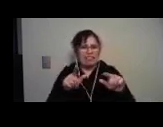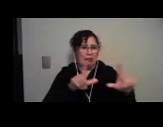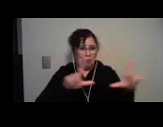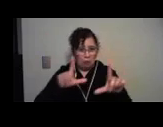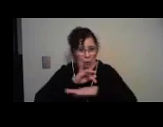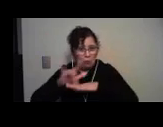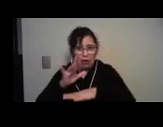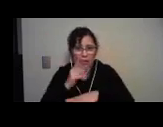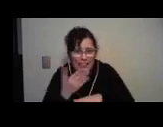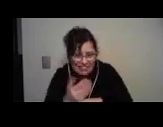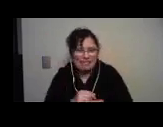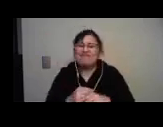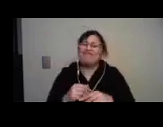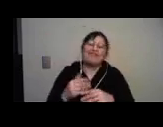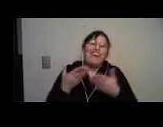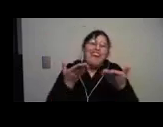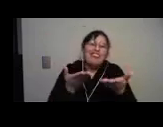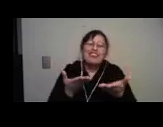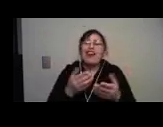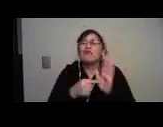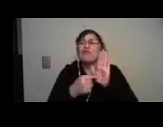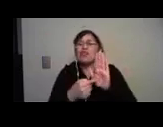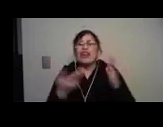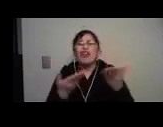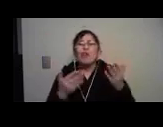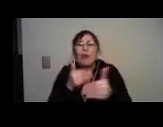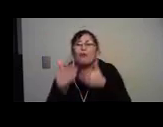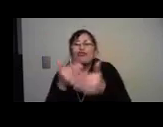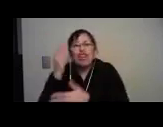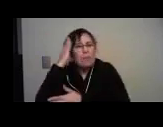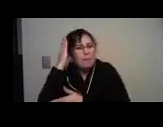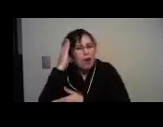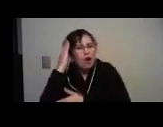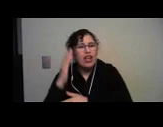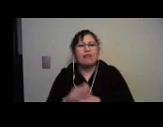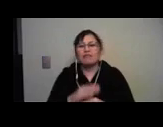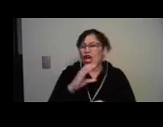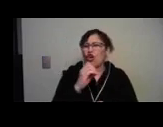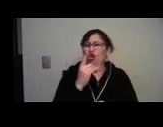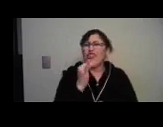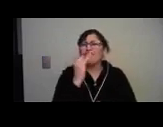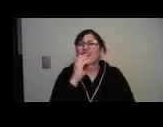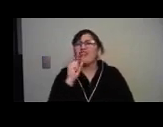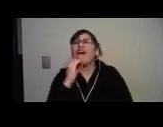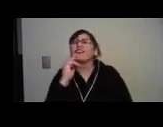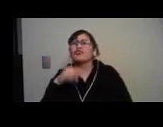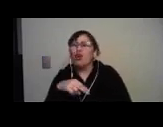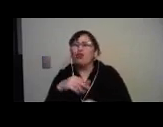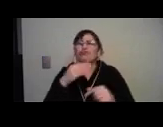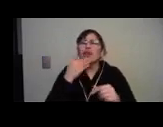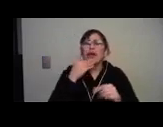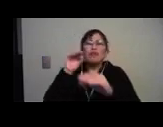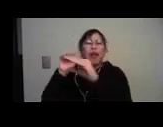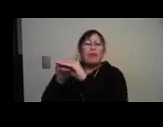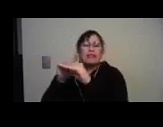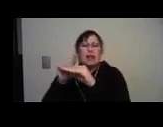el proceso de cómo se producen los procesos de memoria de codificación, almacenamiento y recuperación, ¿ya? Que